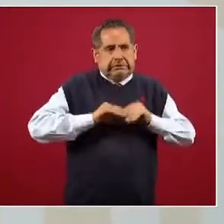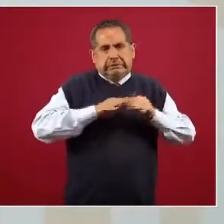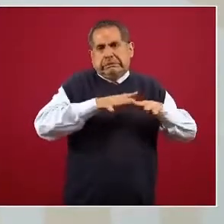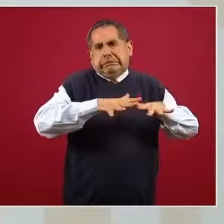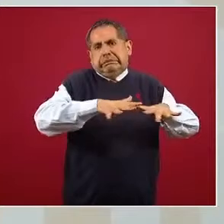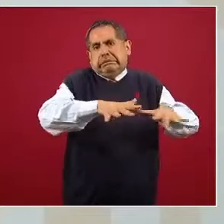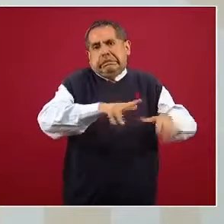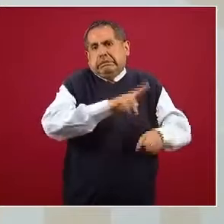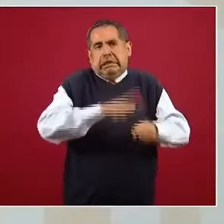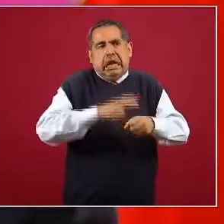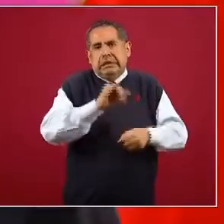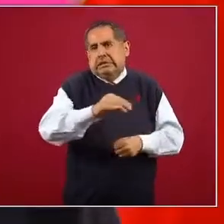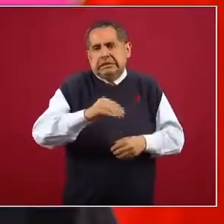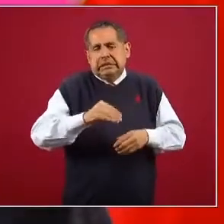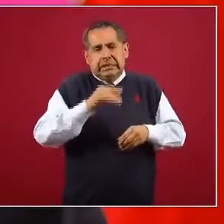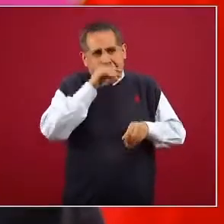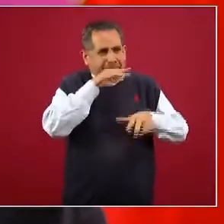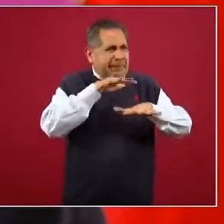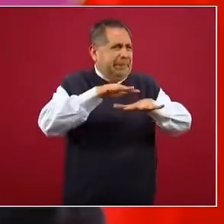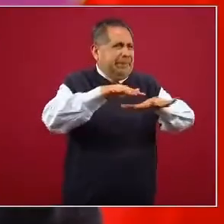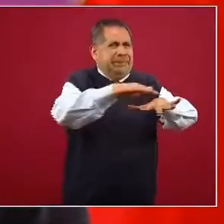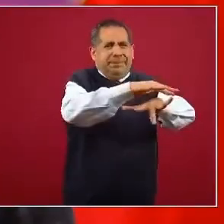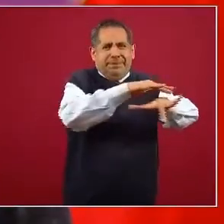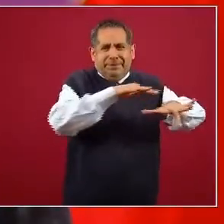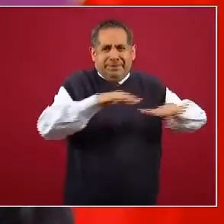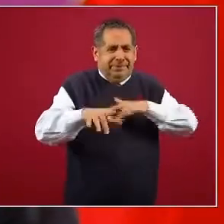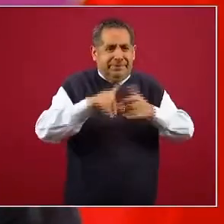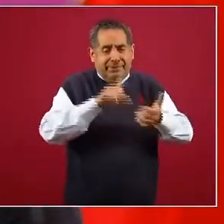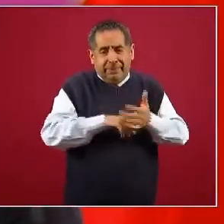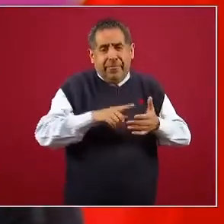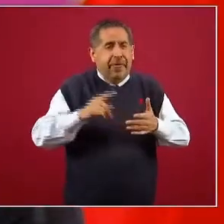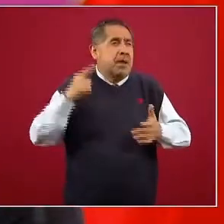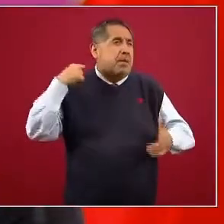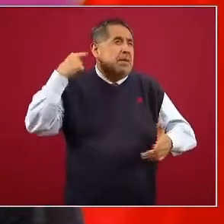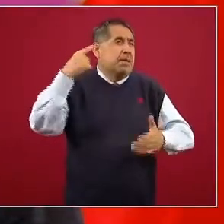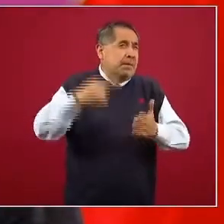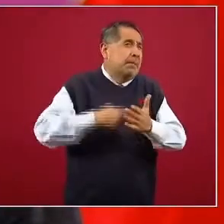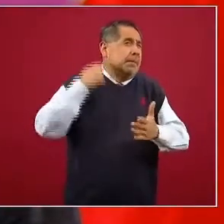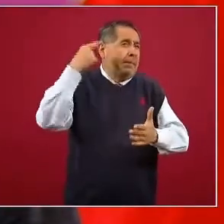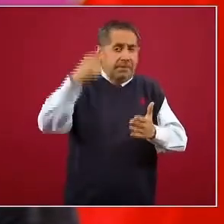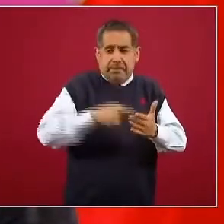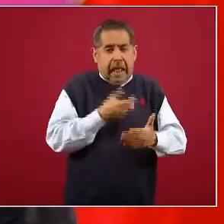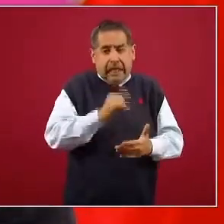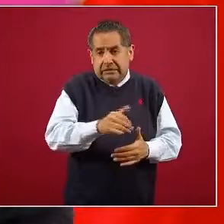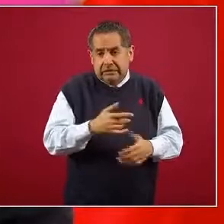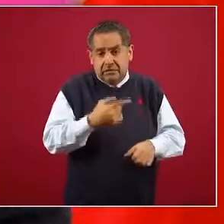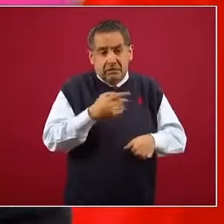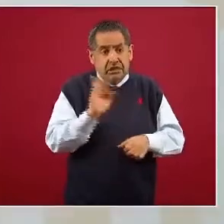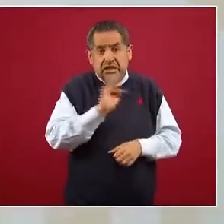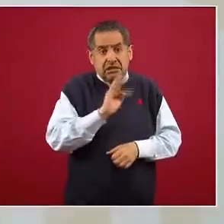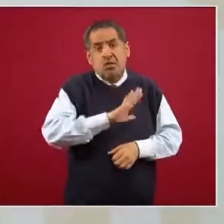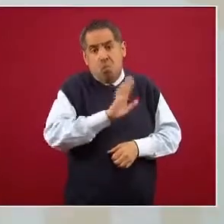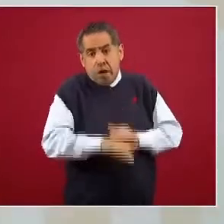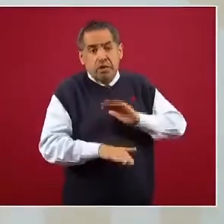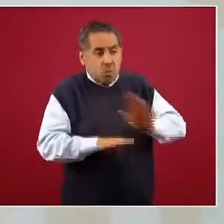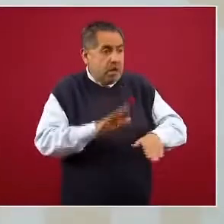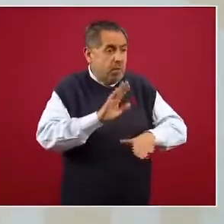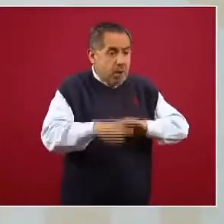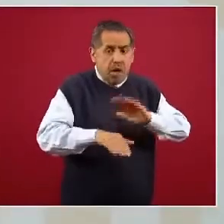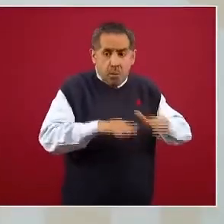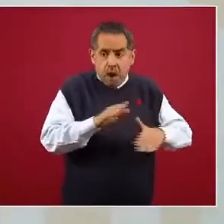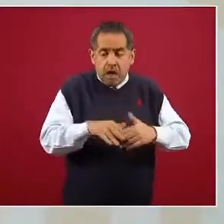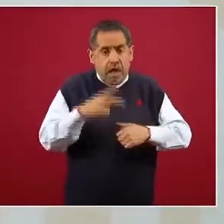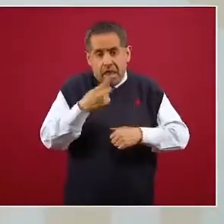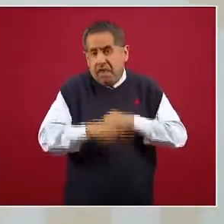fenómeno natural que además ocurre periódicamente a la humanidad, que puede causar la muerte, puede